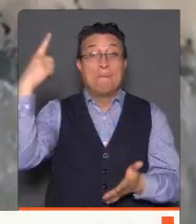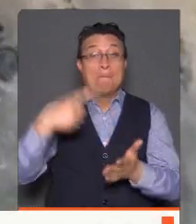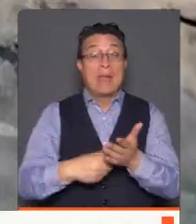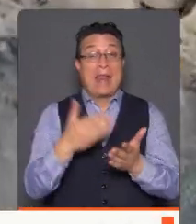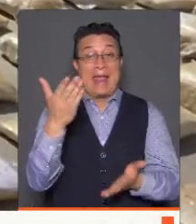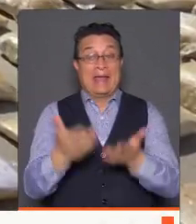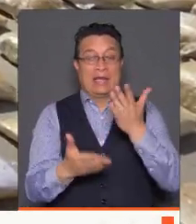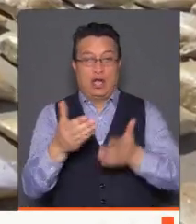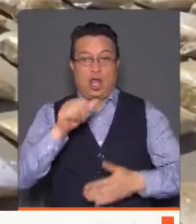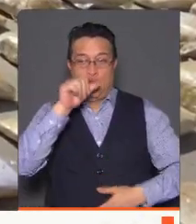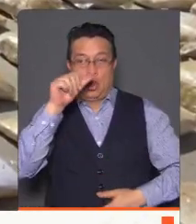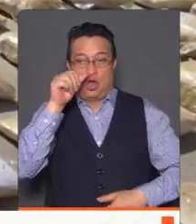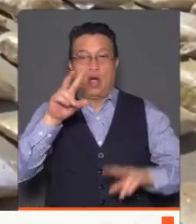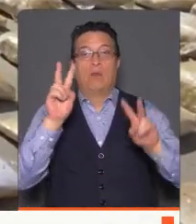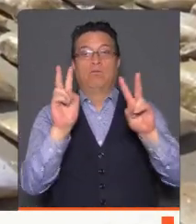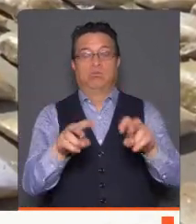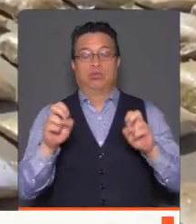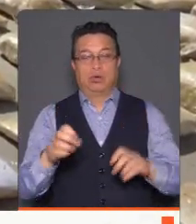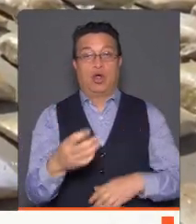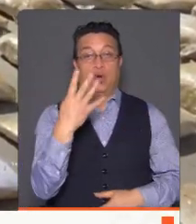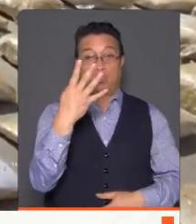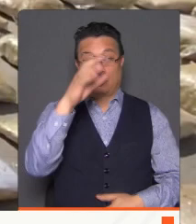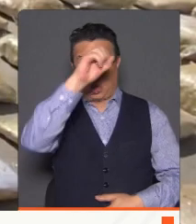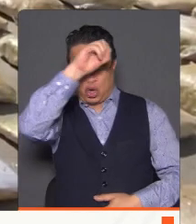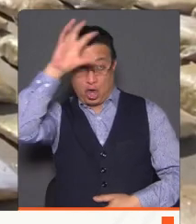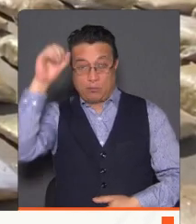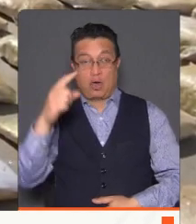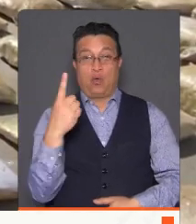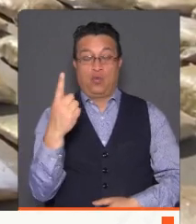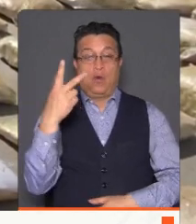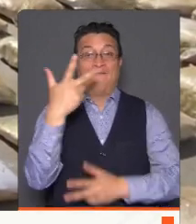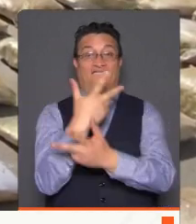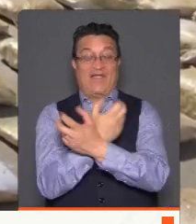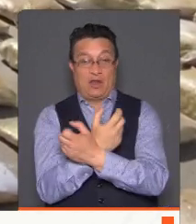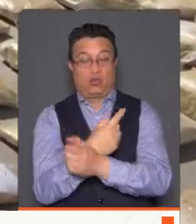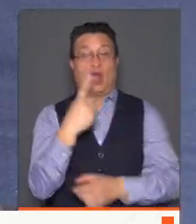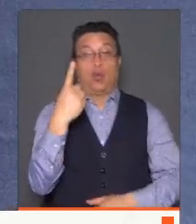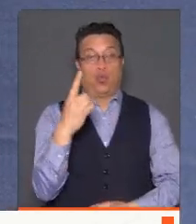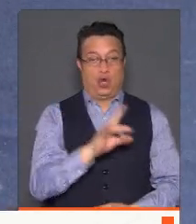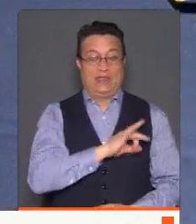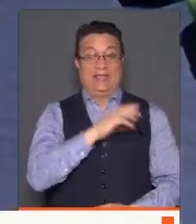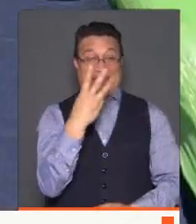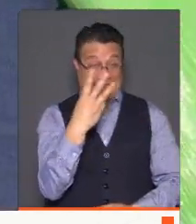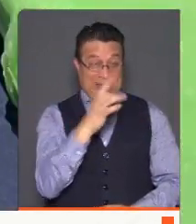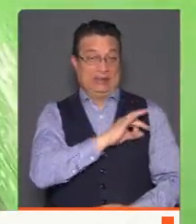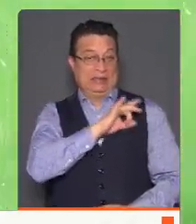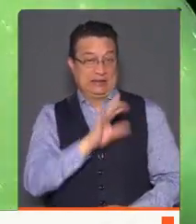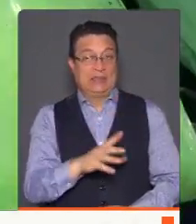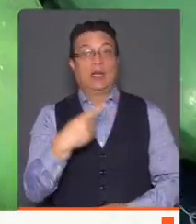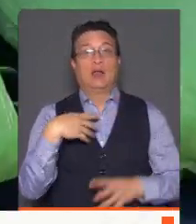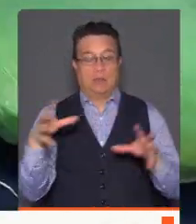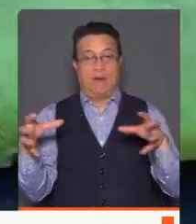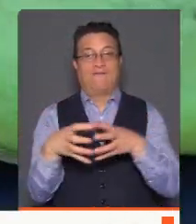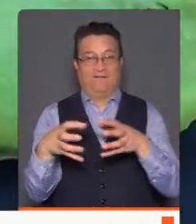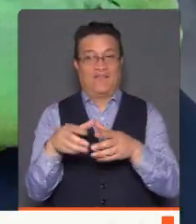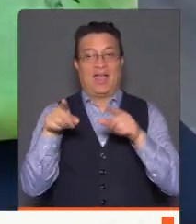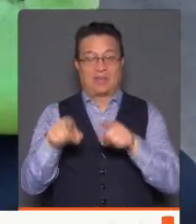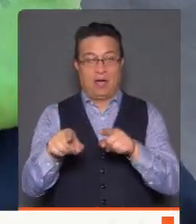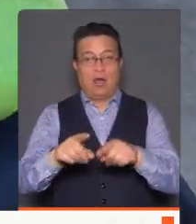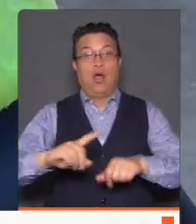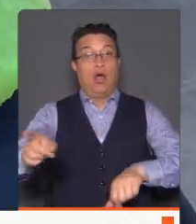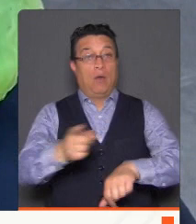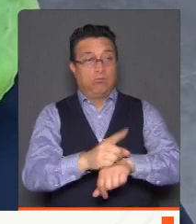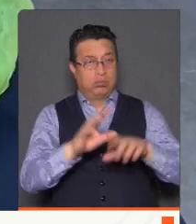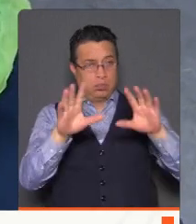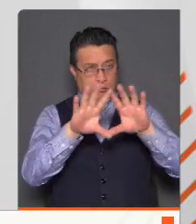droga incautada. Cuatro colombianos, un venezolano y tres chilenos eran parte de una de las bandas. De inmediato llamó la